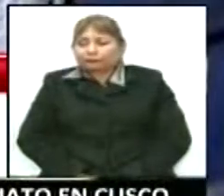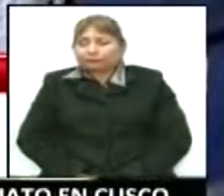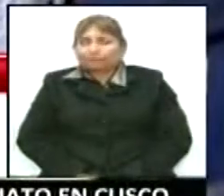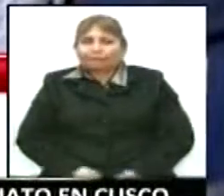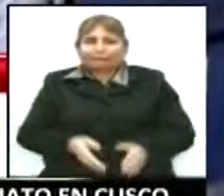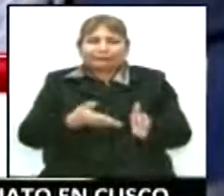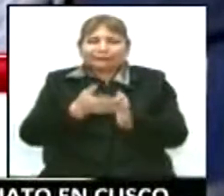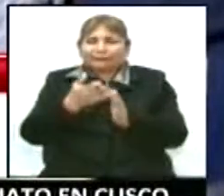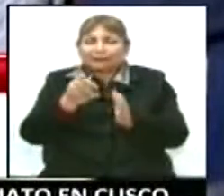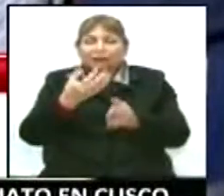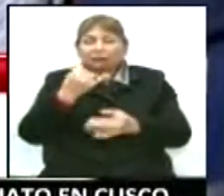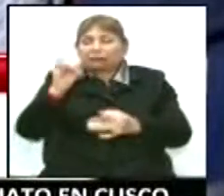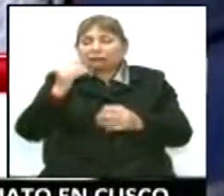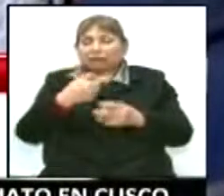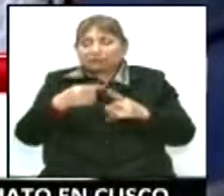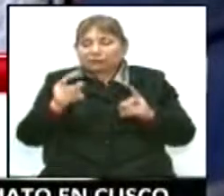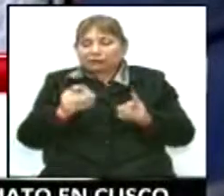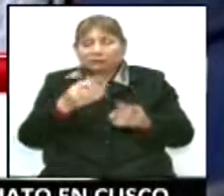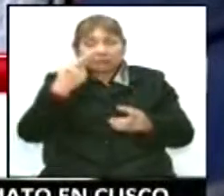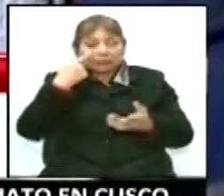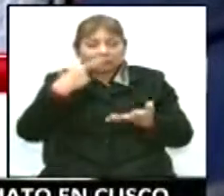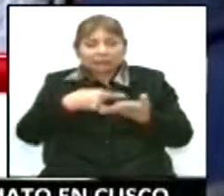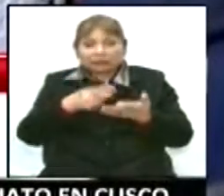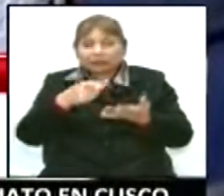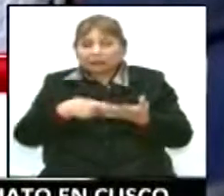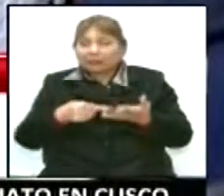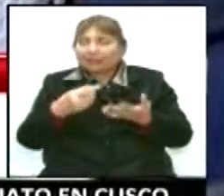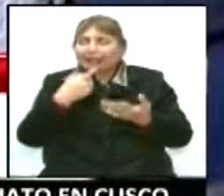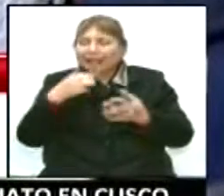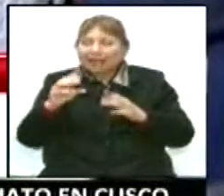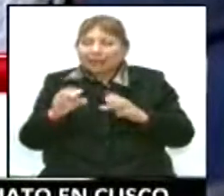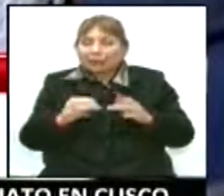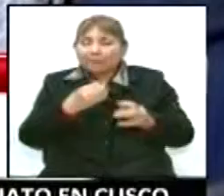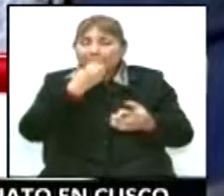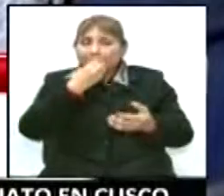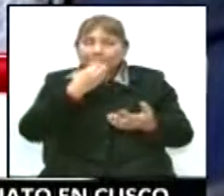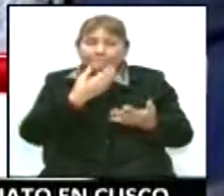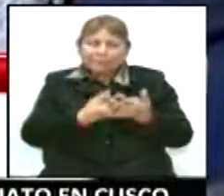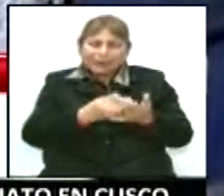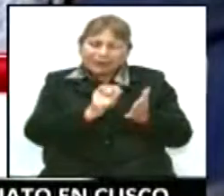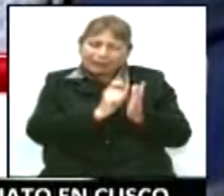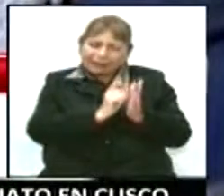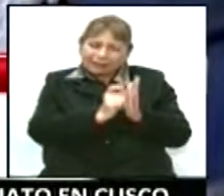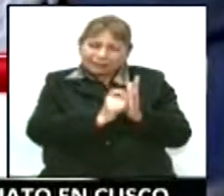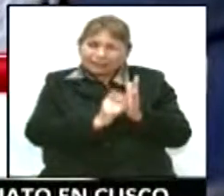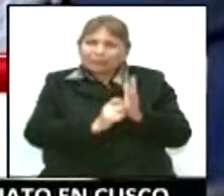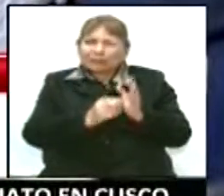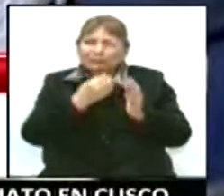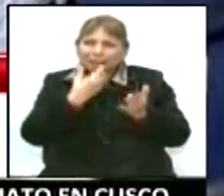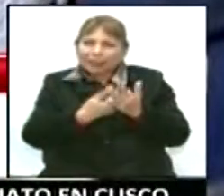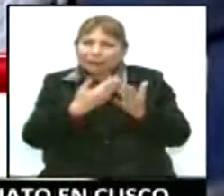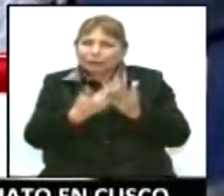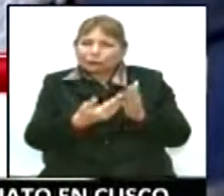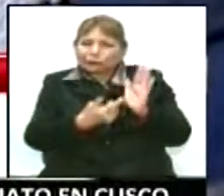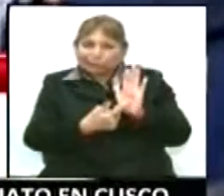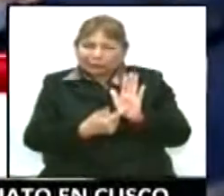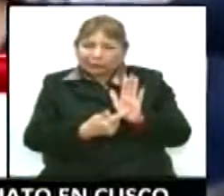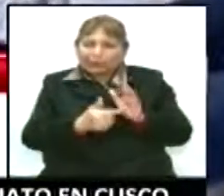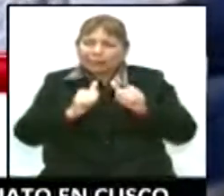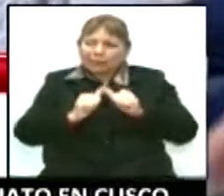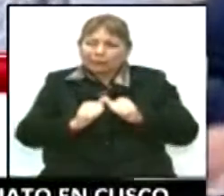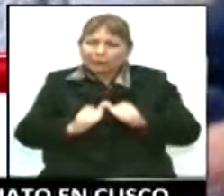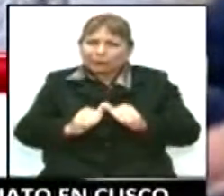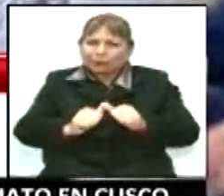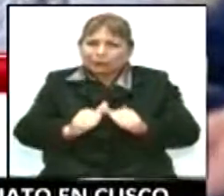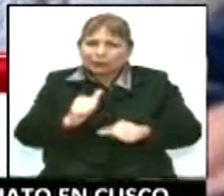de manera casi informal le estoy haciendo algunas observaciones, sino que hagamos un texto que realmente tenga el sustento y que perdure en el